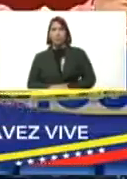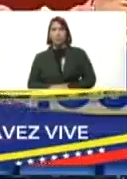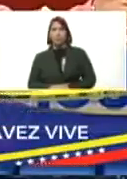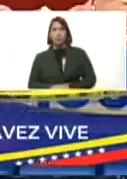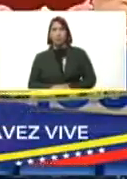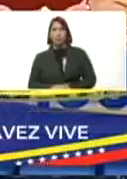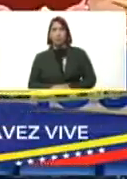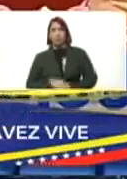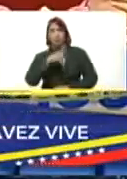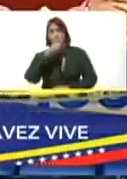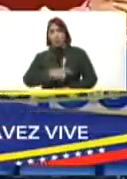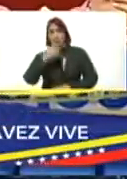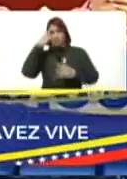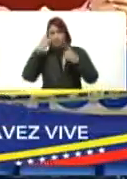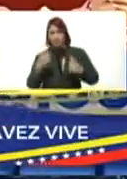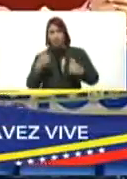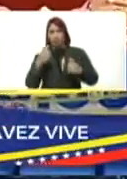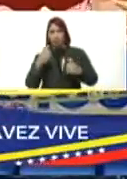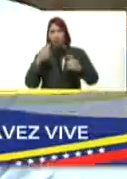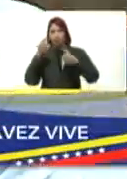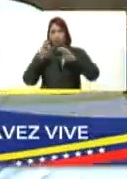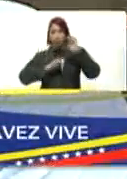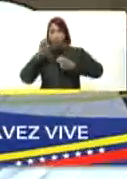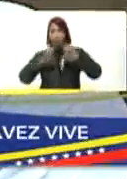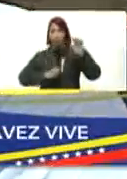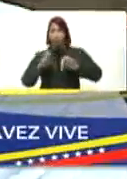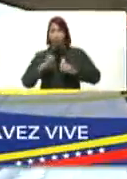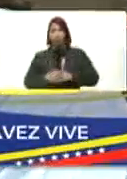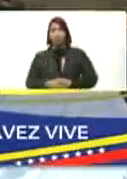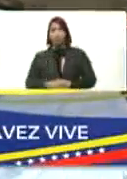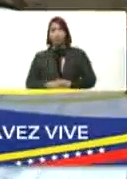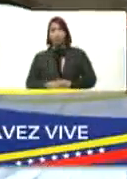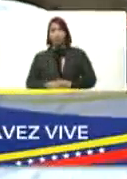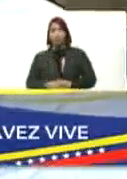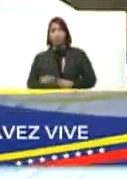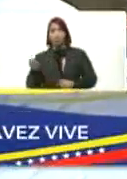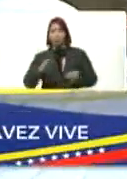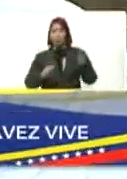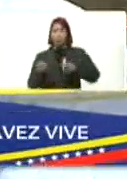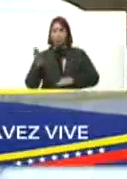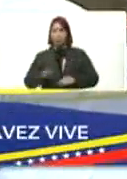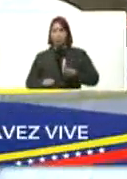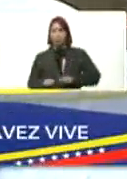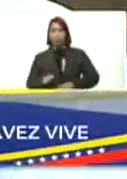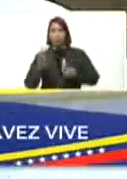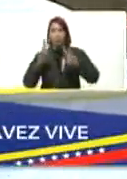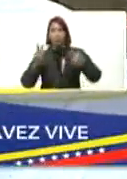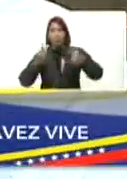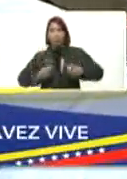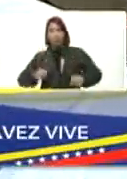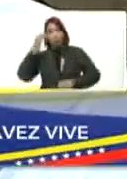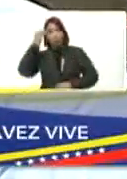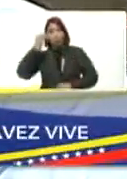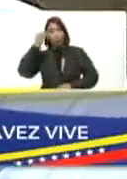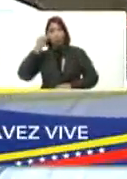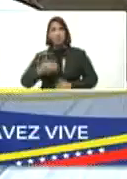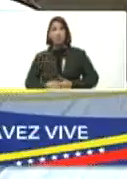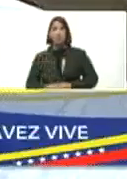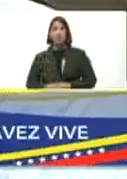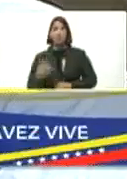Alfred Nazaret es experto, ¿no? Es astrólogo, echa las cartas de la astrología y analiza los sueños. Tiene